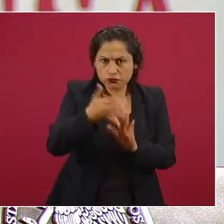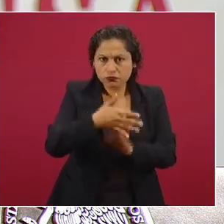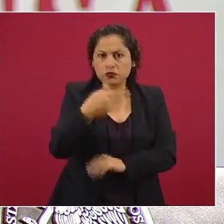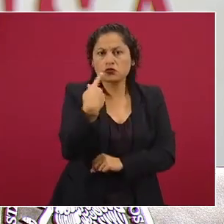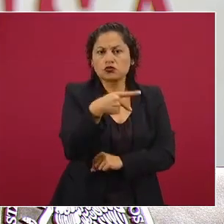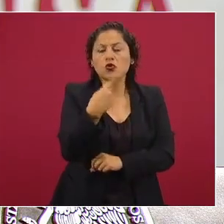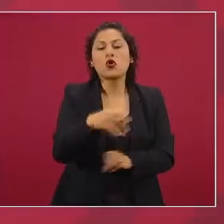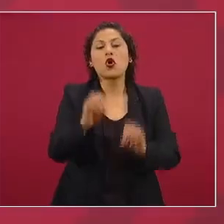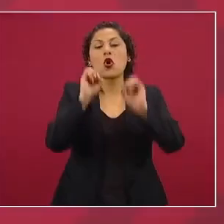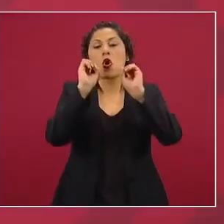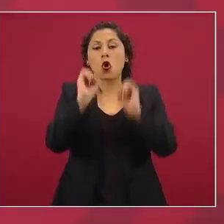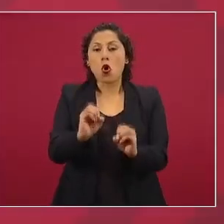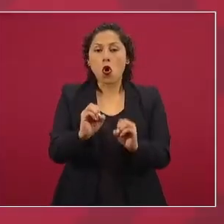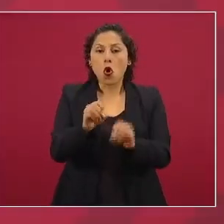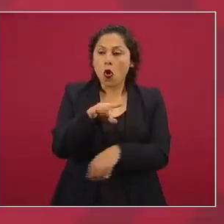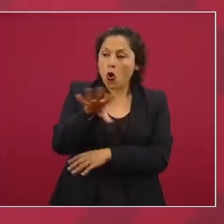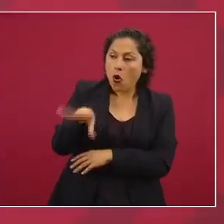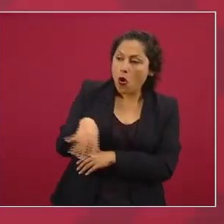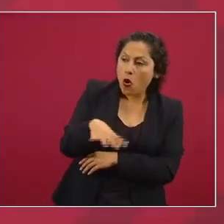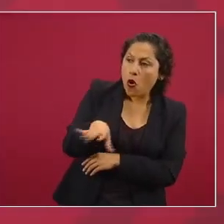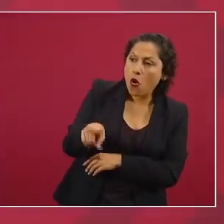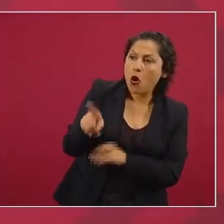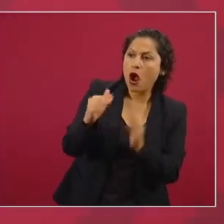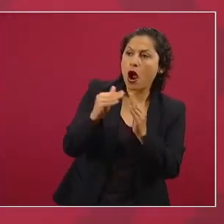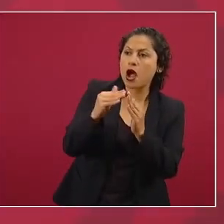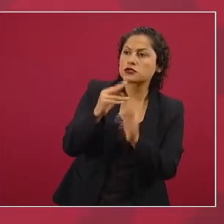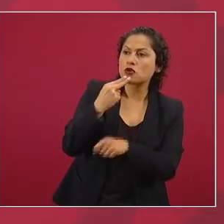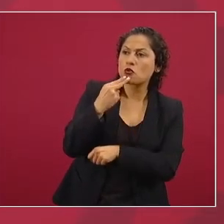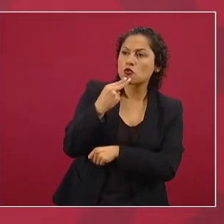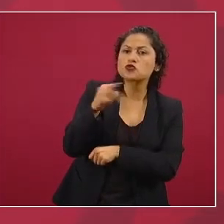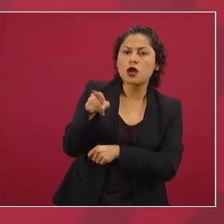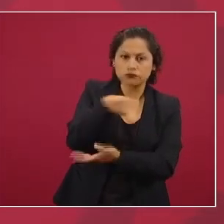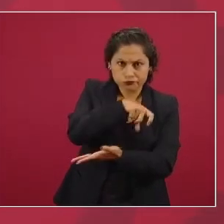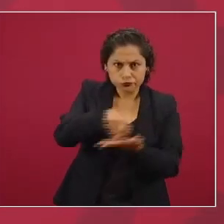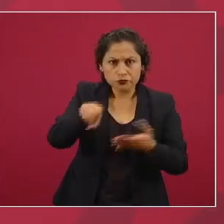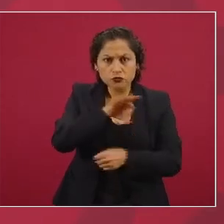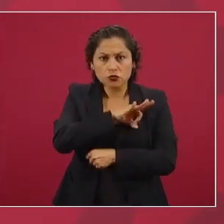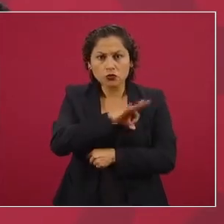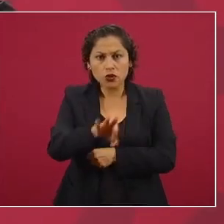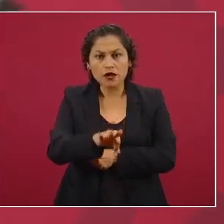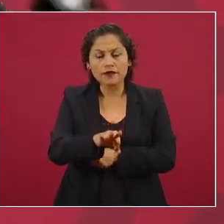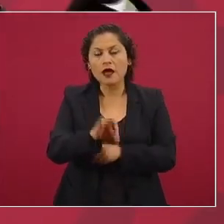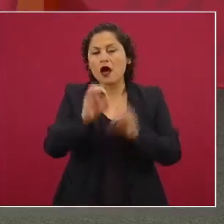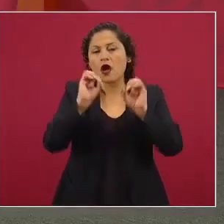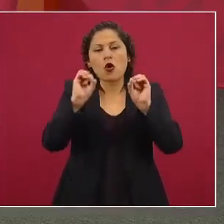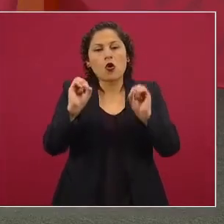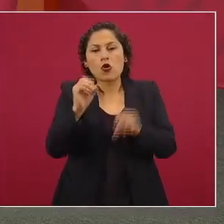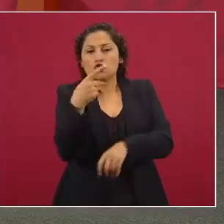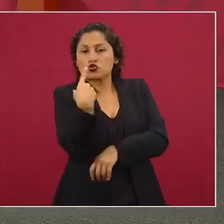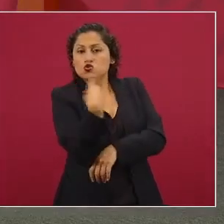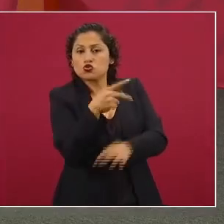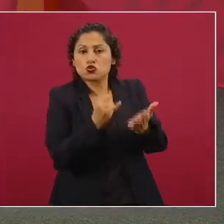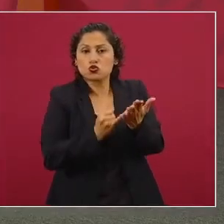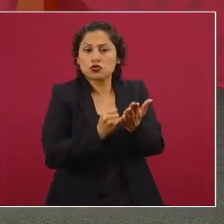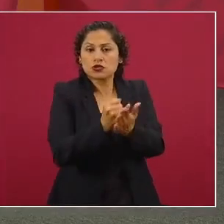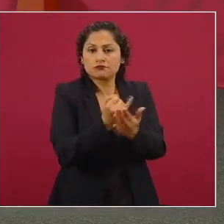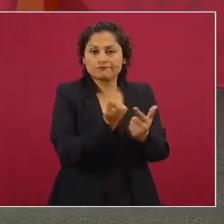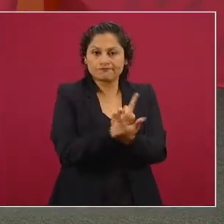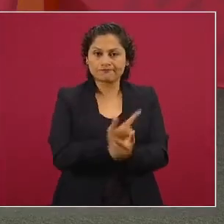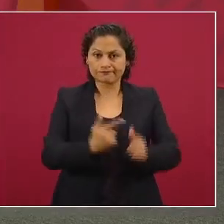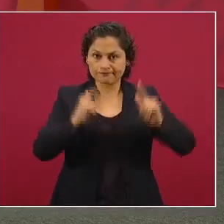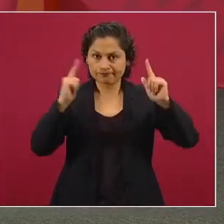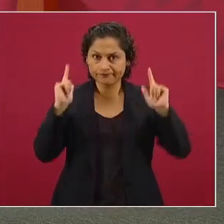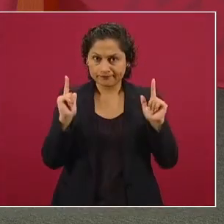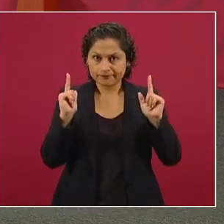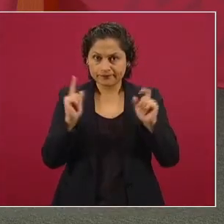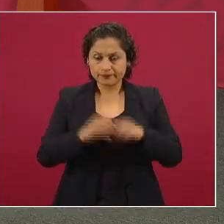para poder comprar una casa usada, para lo que ellos